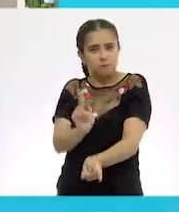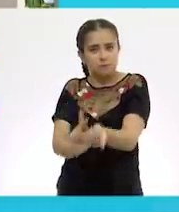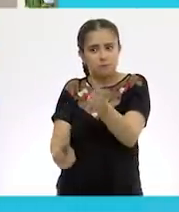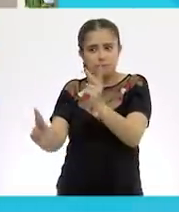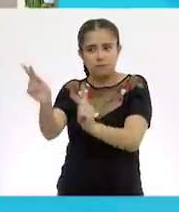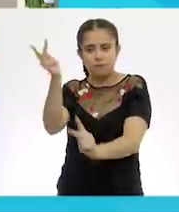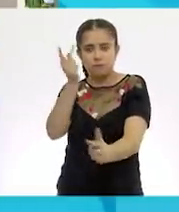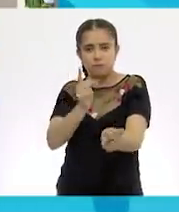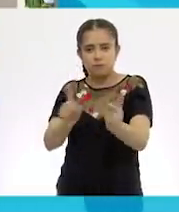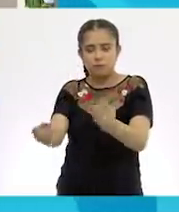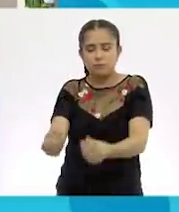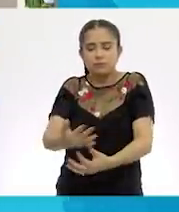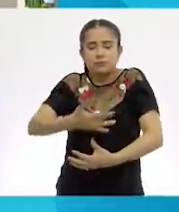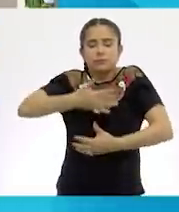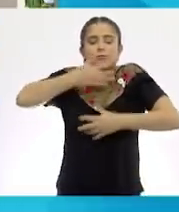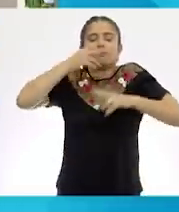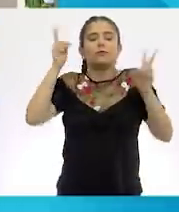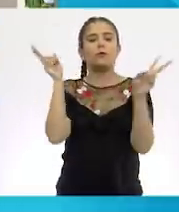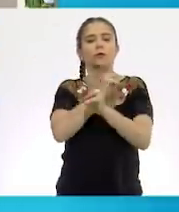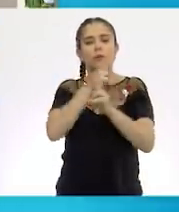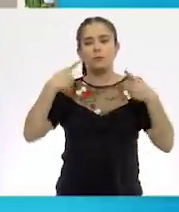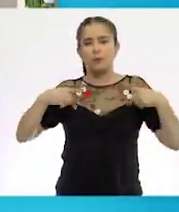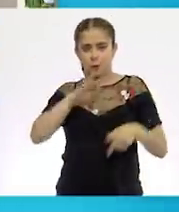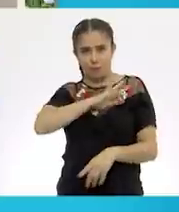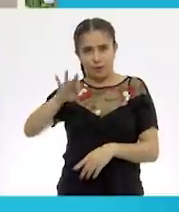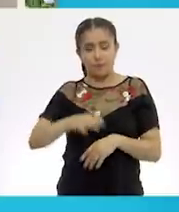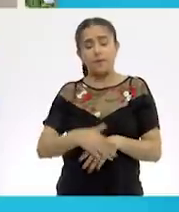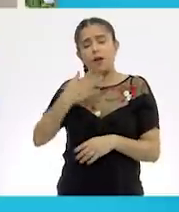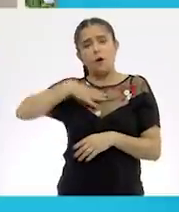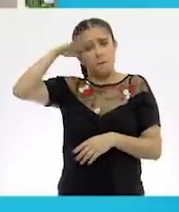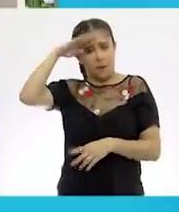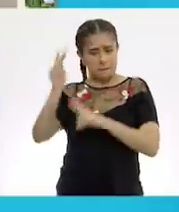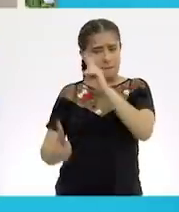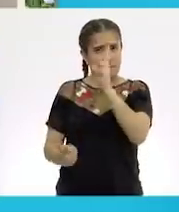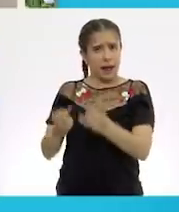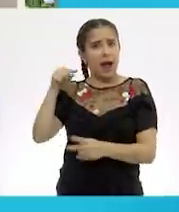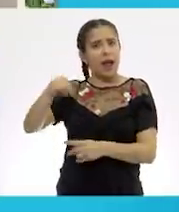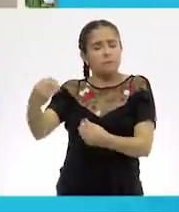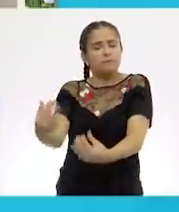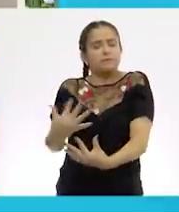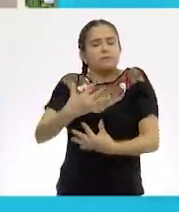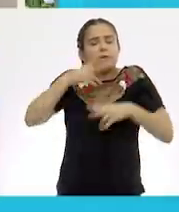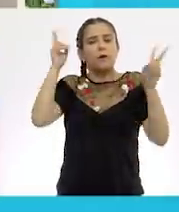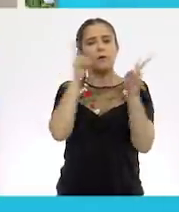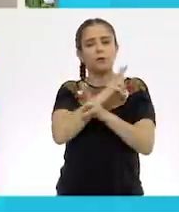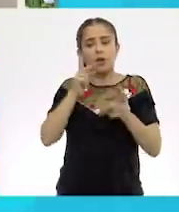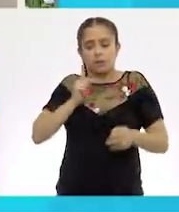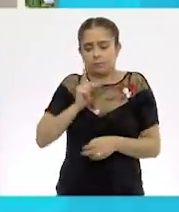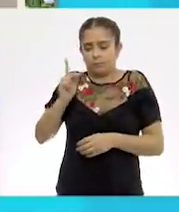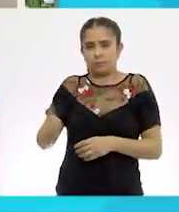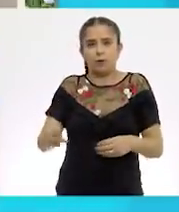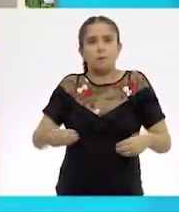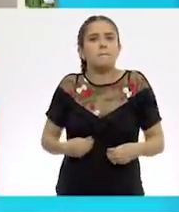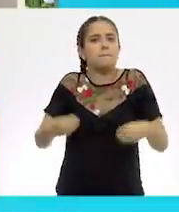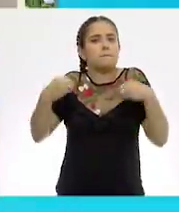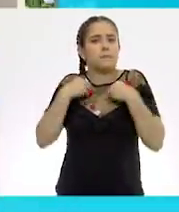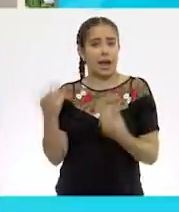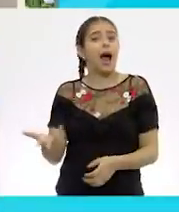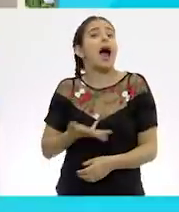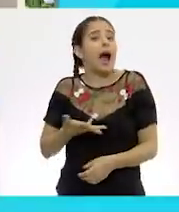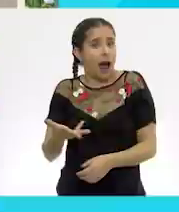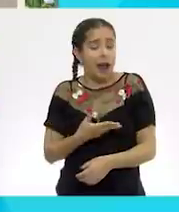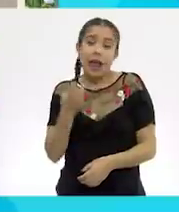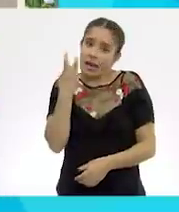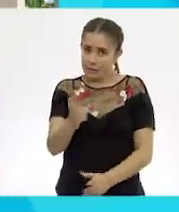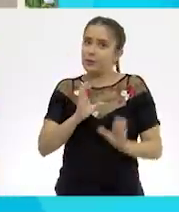oxígeno. Yo pienso que ellas producen oxígeno y que son seres vivos igual que nosotros. Por lo tanto, hay